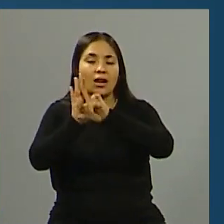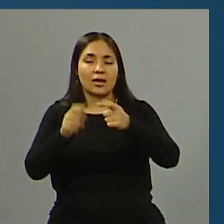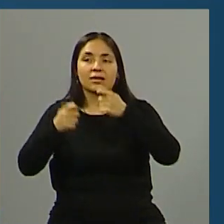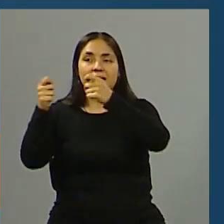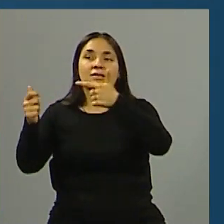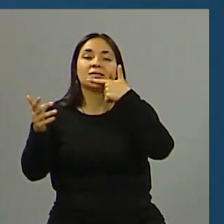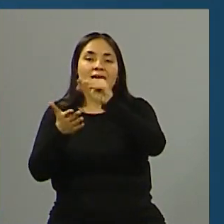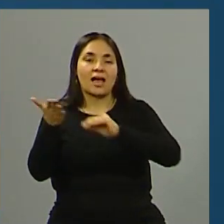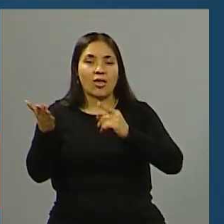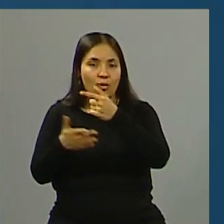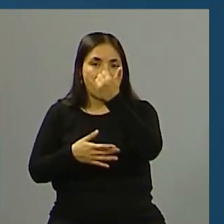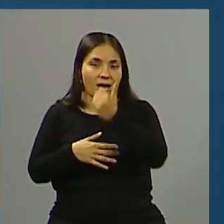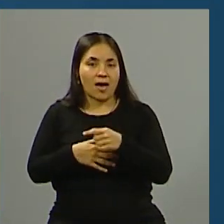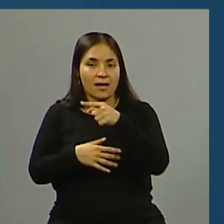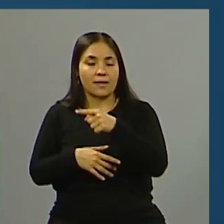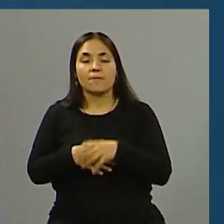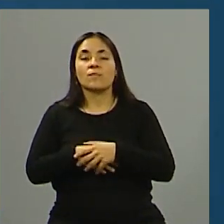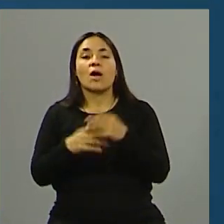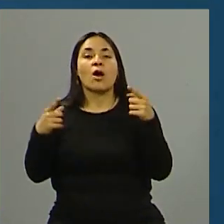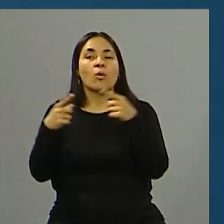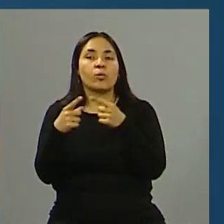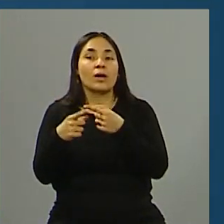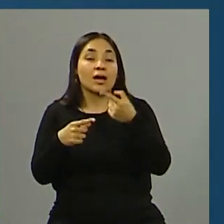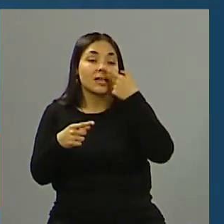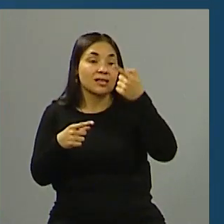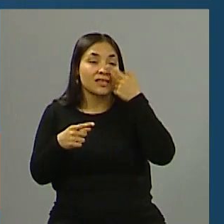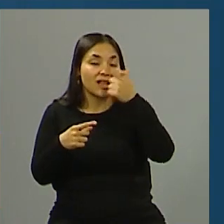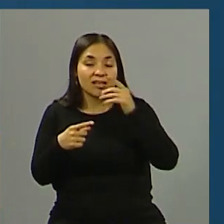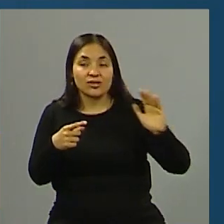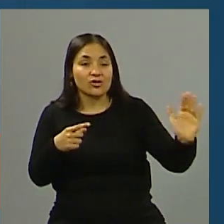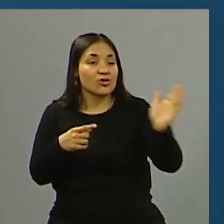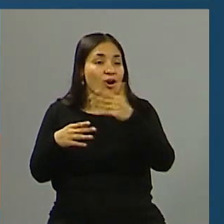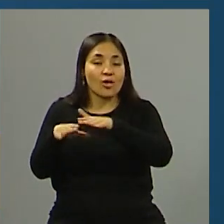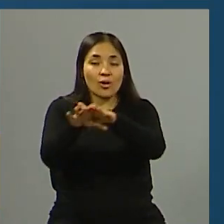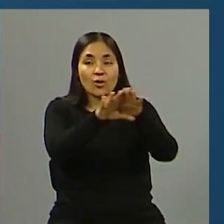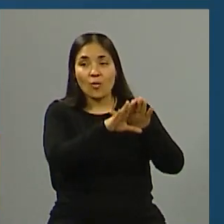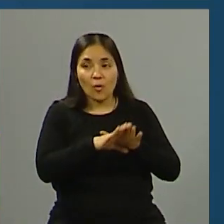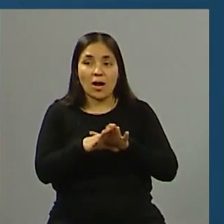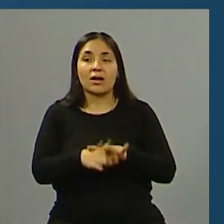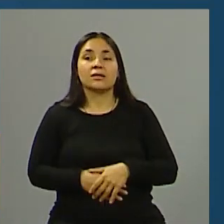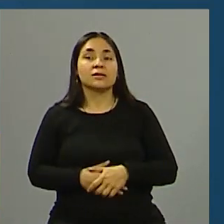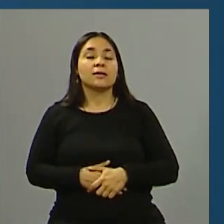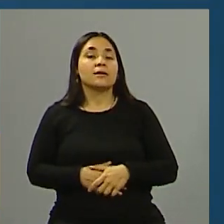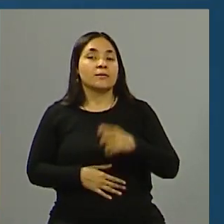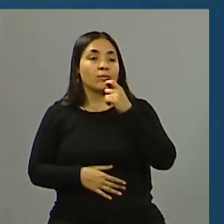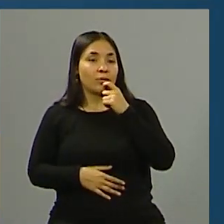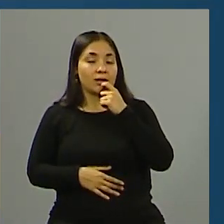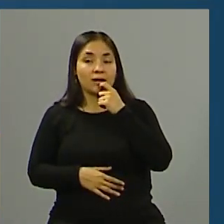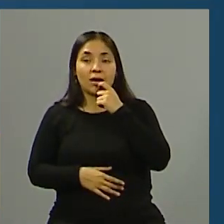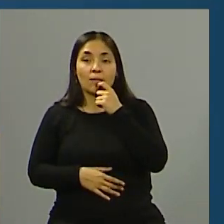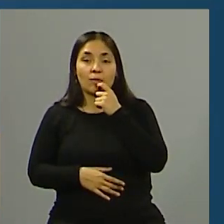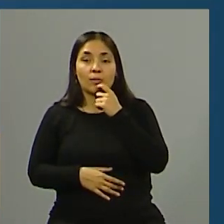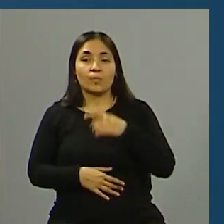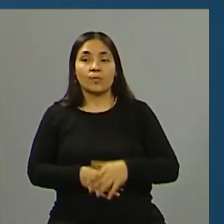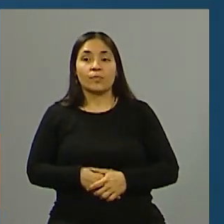Senado, que son intereses comunes, y creo que damos el ejemplo de decir, con estas entidades muchas veces hemos